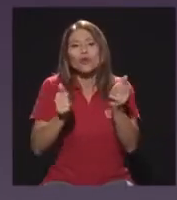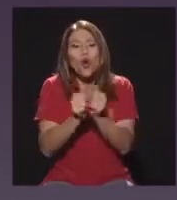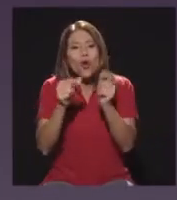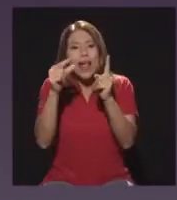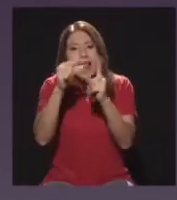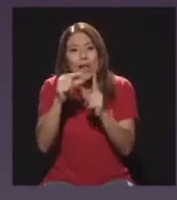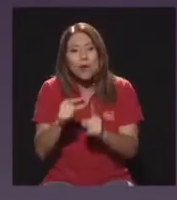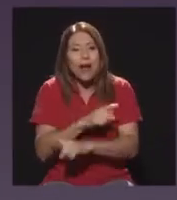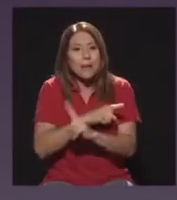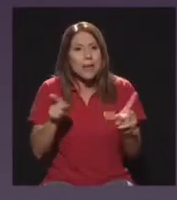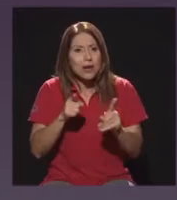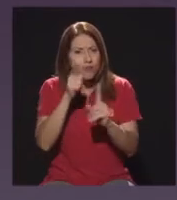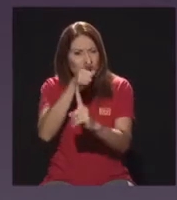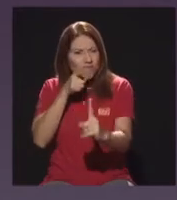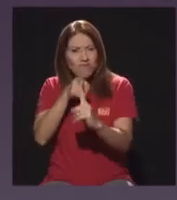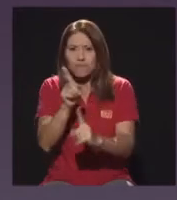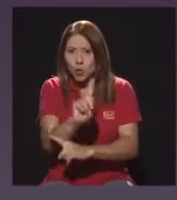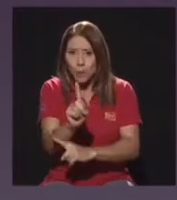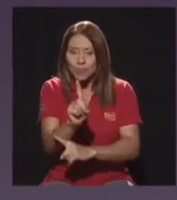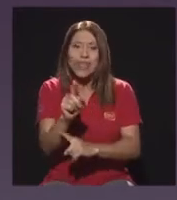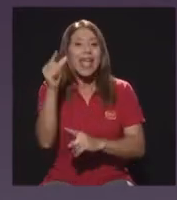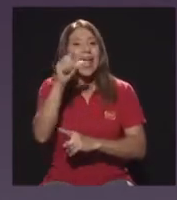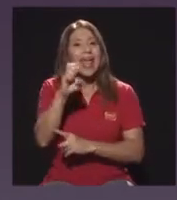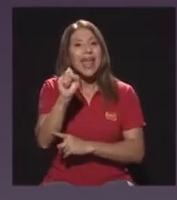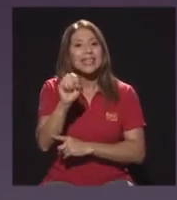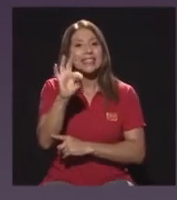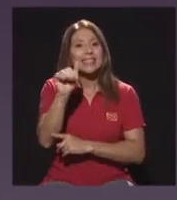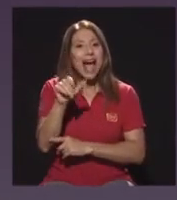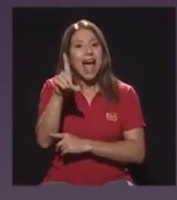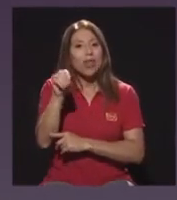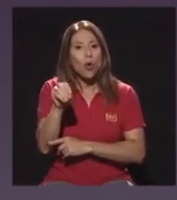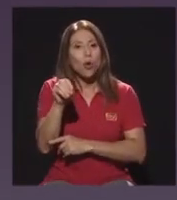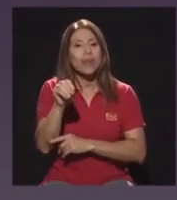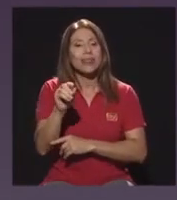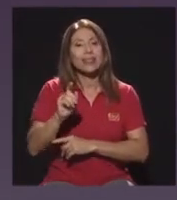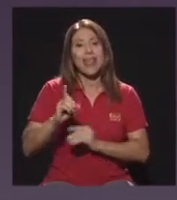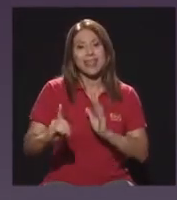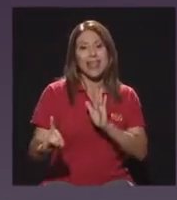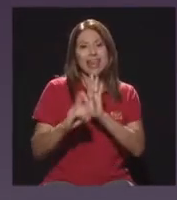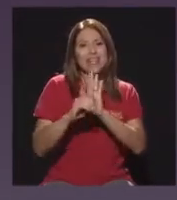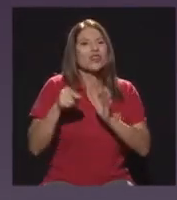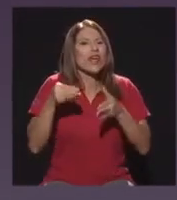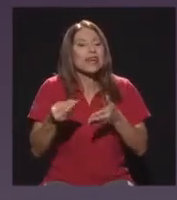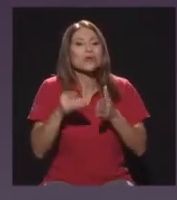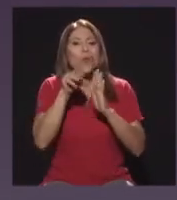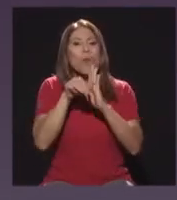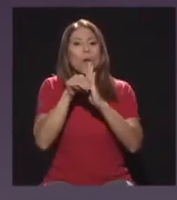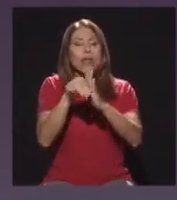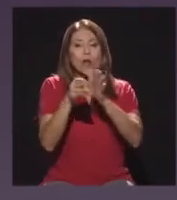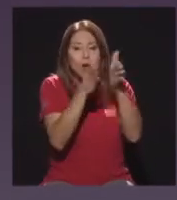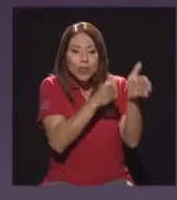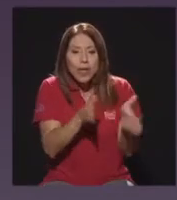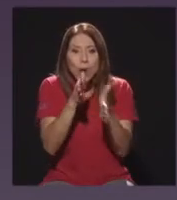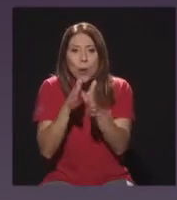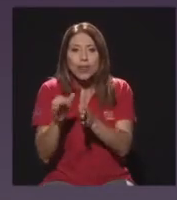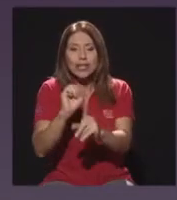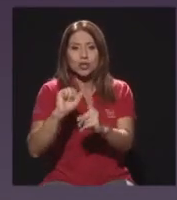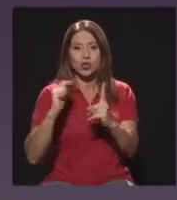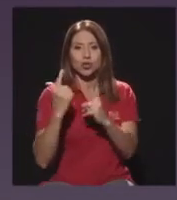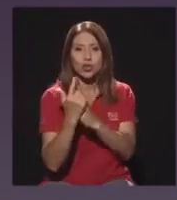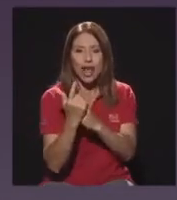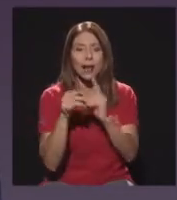el estado de derecho básicamente es un modelo de orden verdad de orden social jurídico